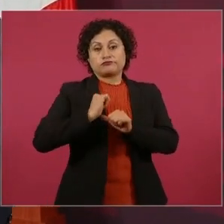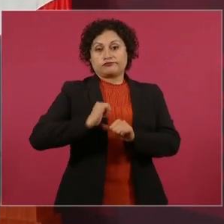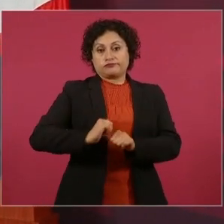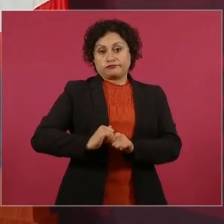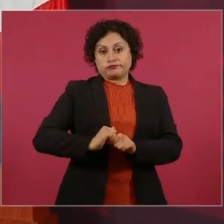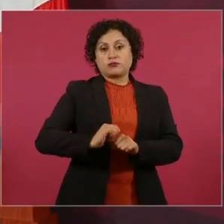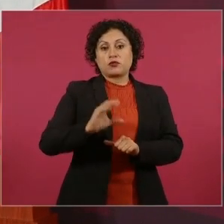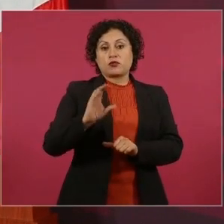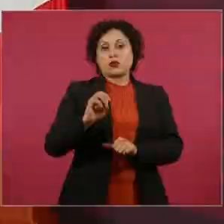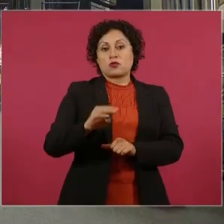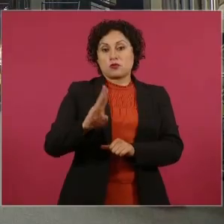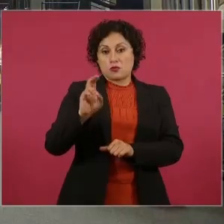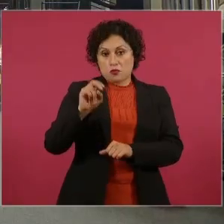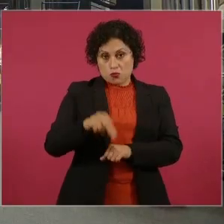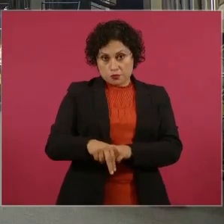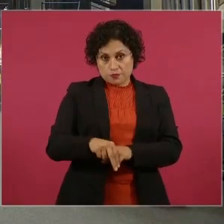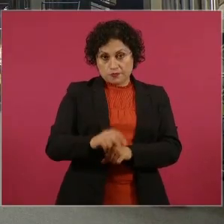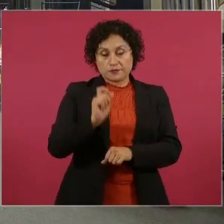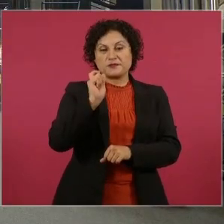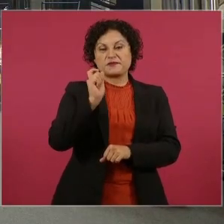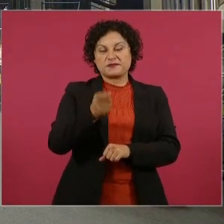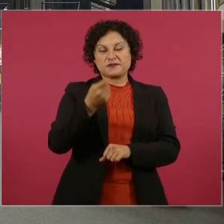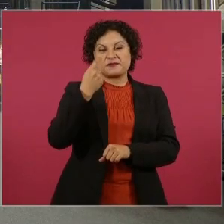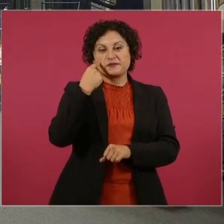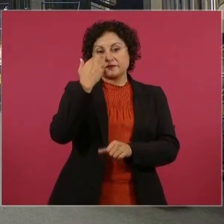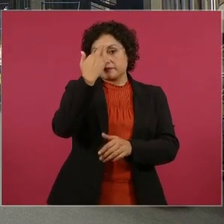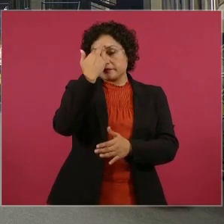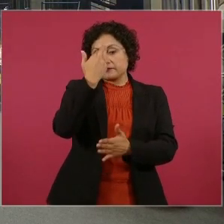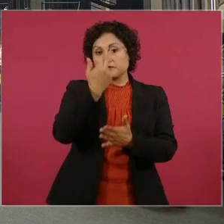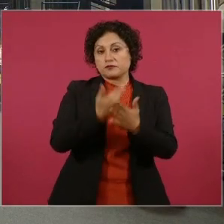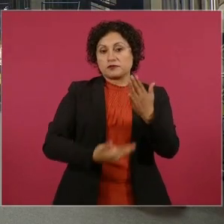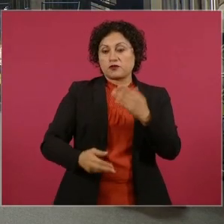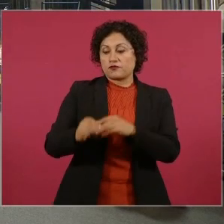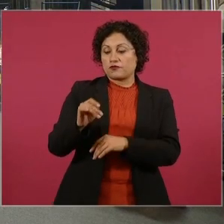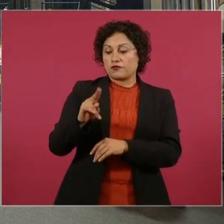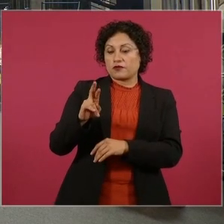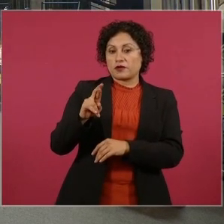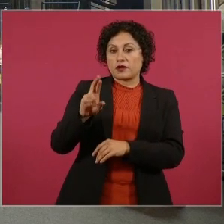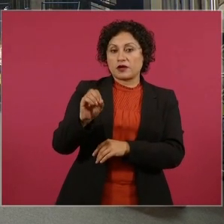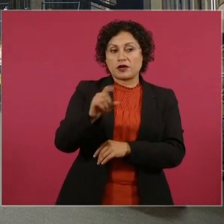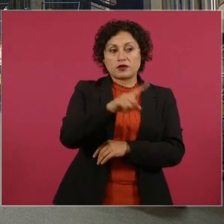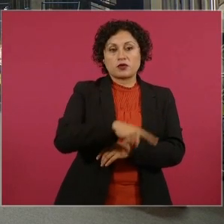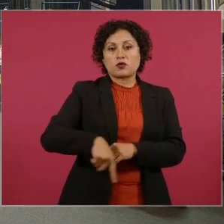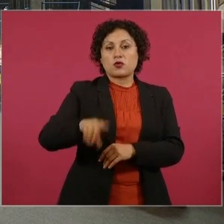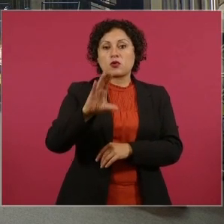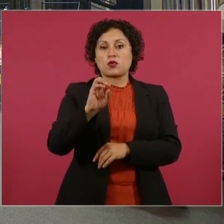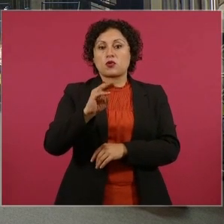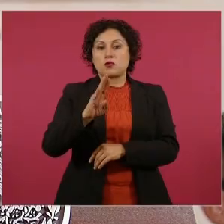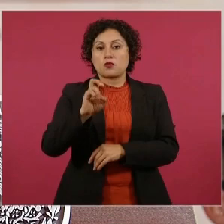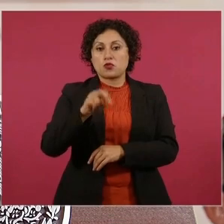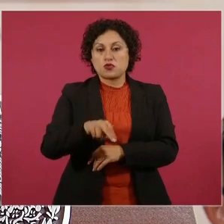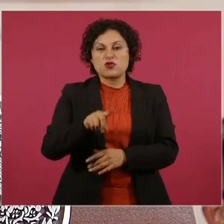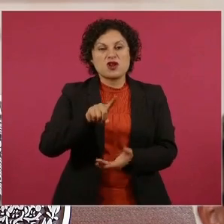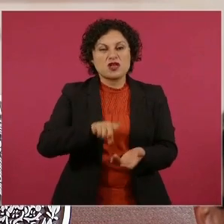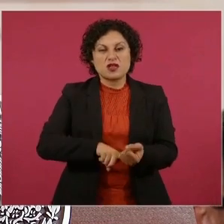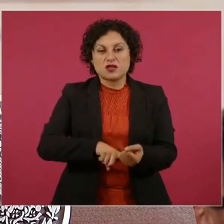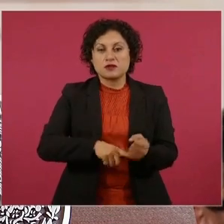mayoría de delitos tienen que ver con el fuero común tiene que ver con los